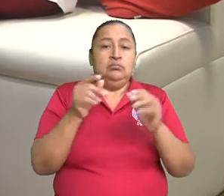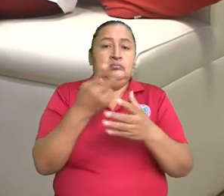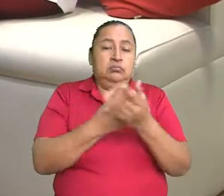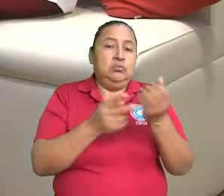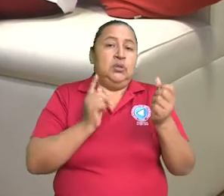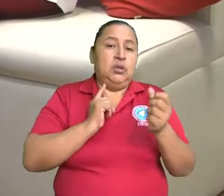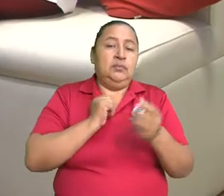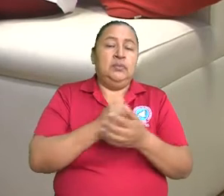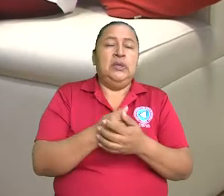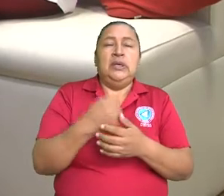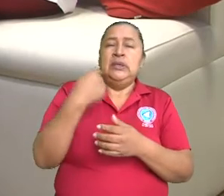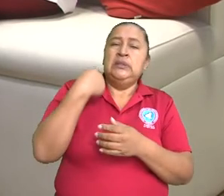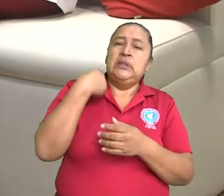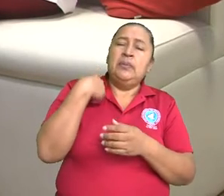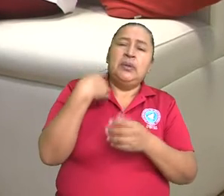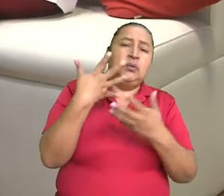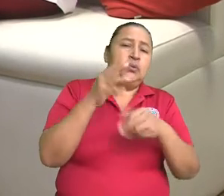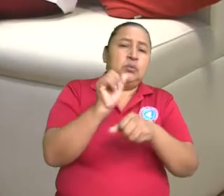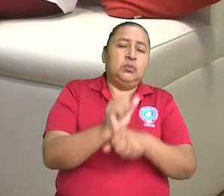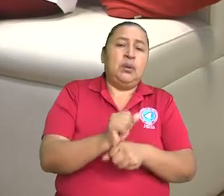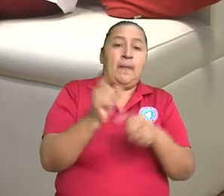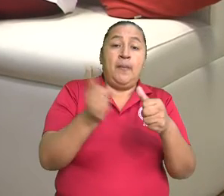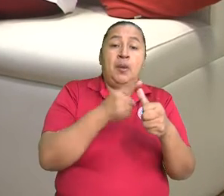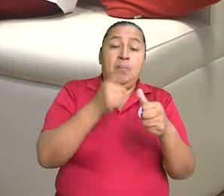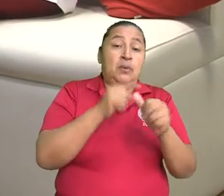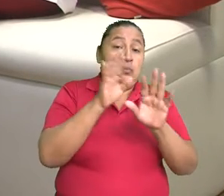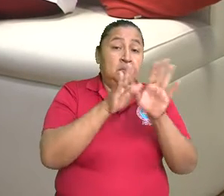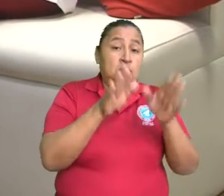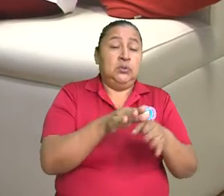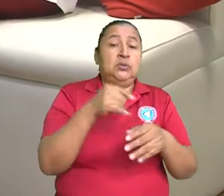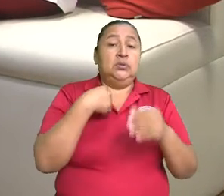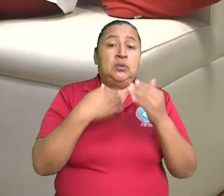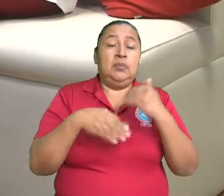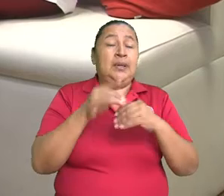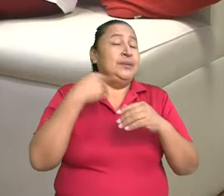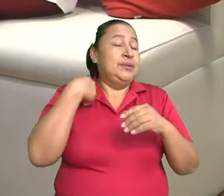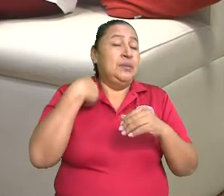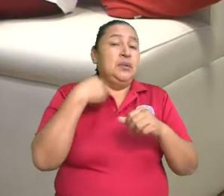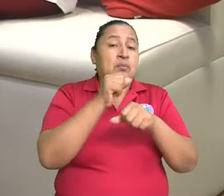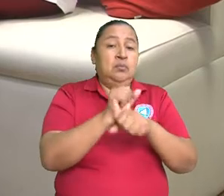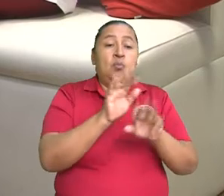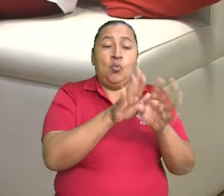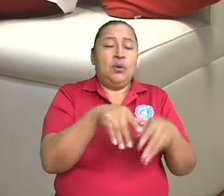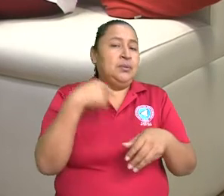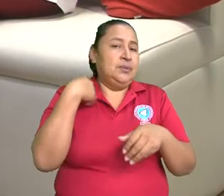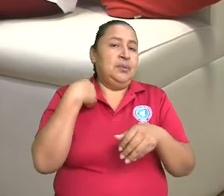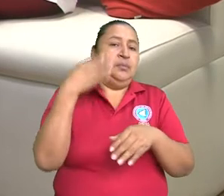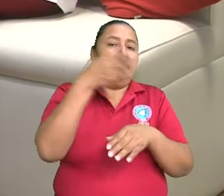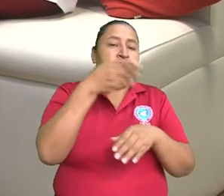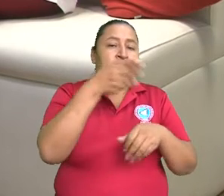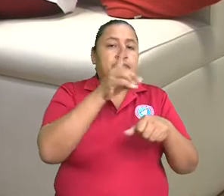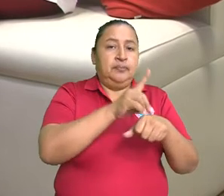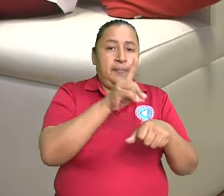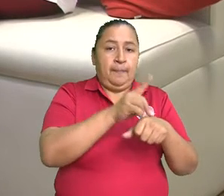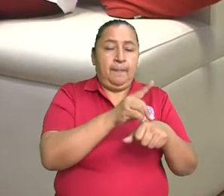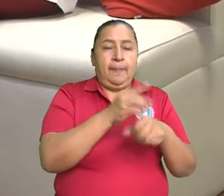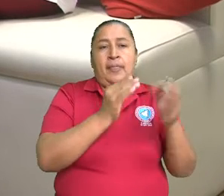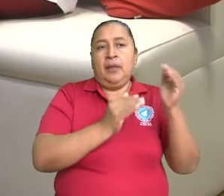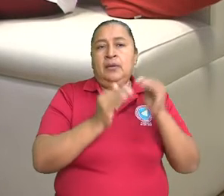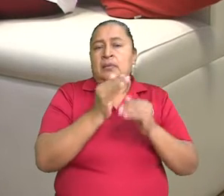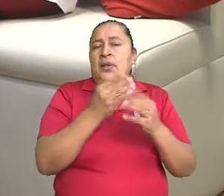activa. Generalmente el diagnóstico se lo hace primero la mujer porque somos las que comúnmente vamos al médico, ¿verdad? Uh-huh. Somos